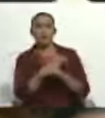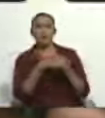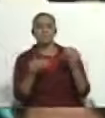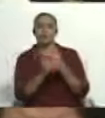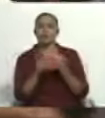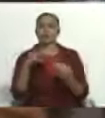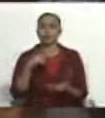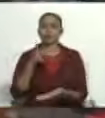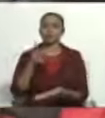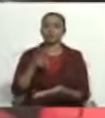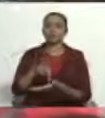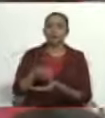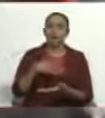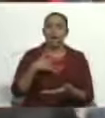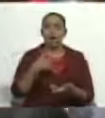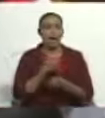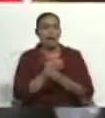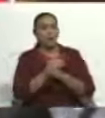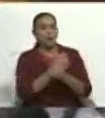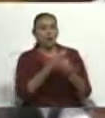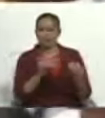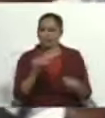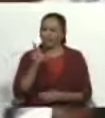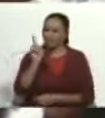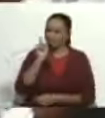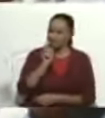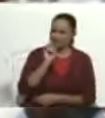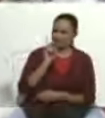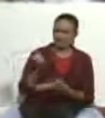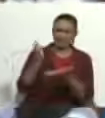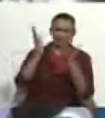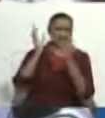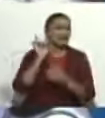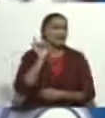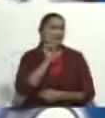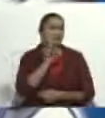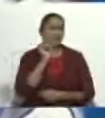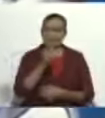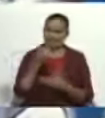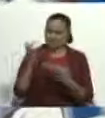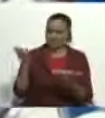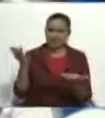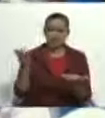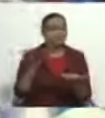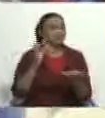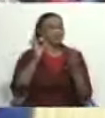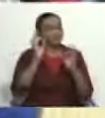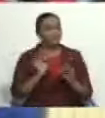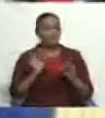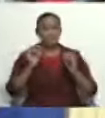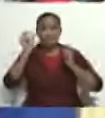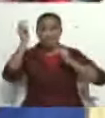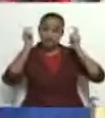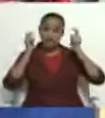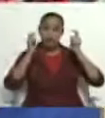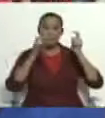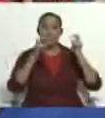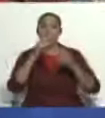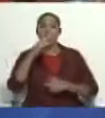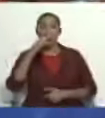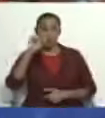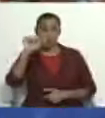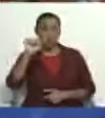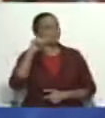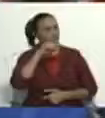todos. Mentira. Así como con Nicolás y con Chávez está la esperanza en la calle, con el candidato